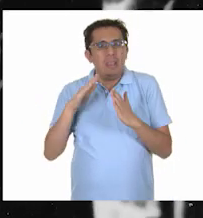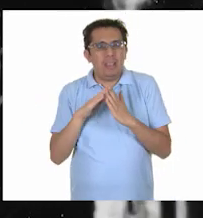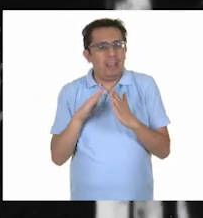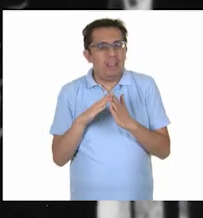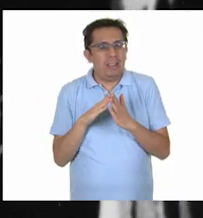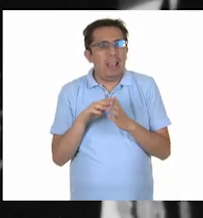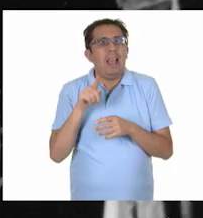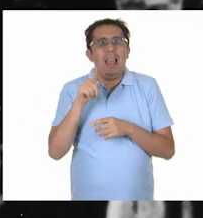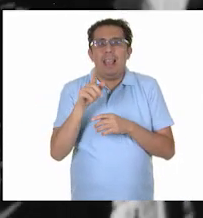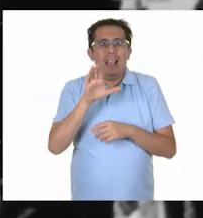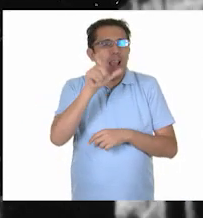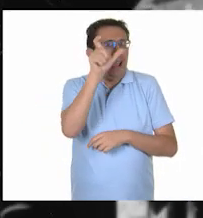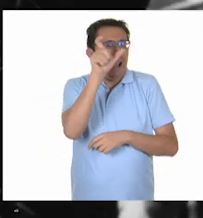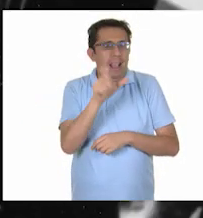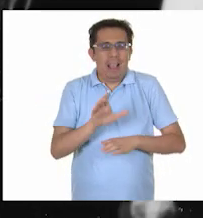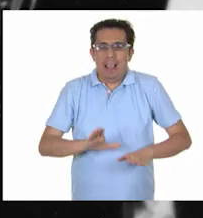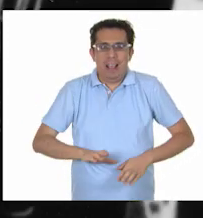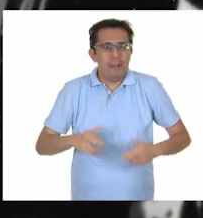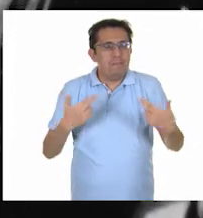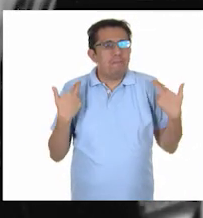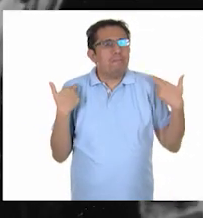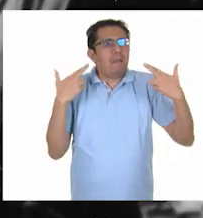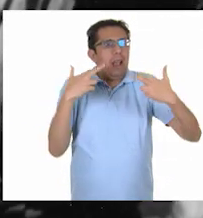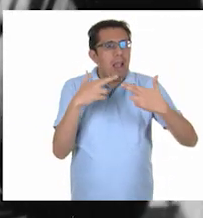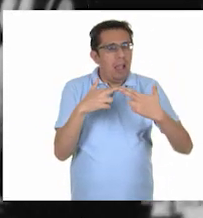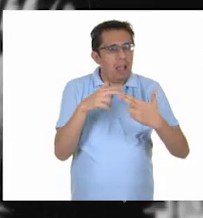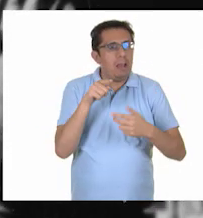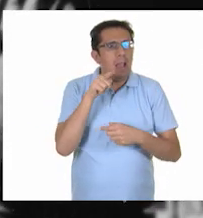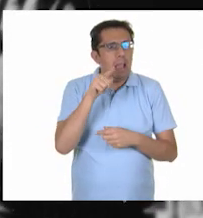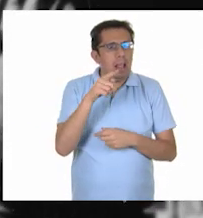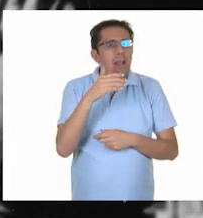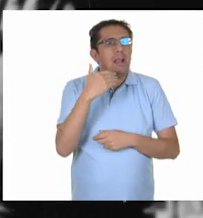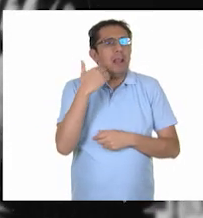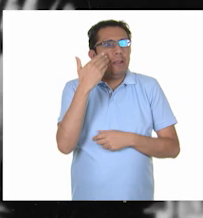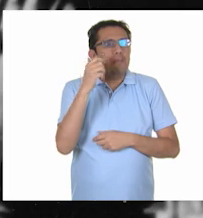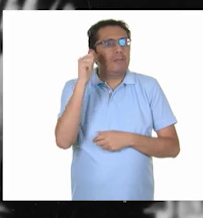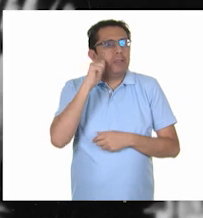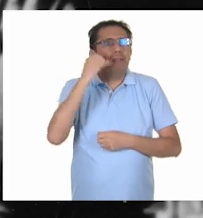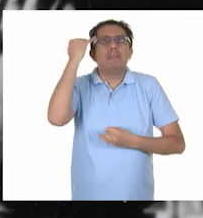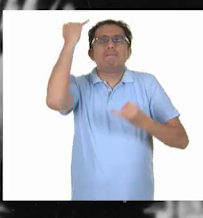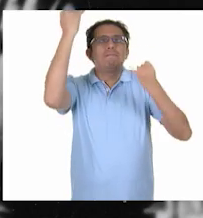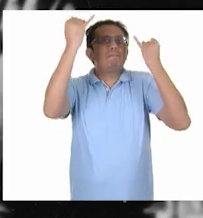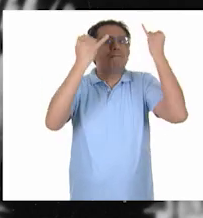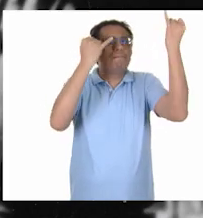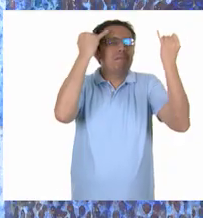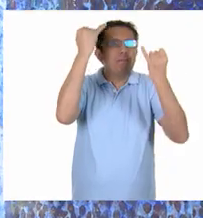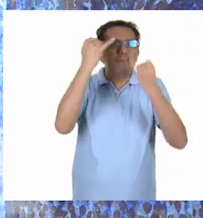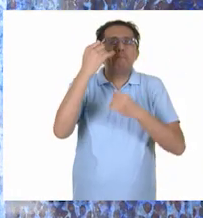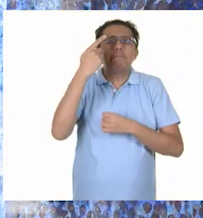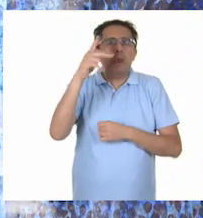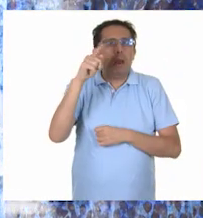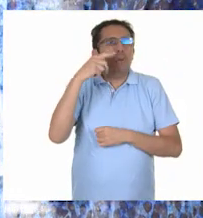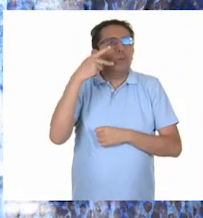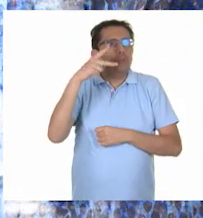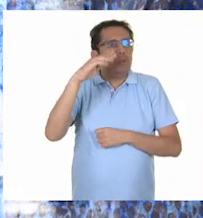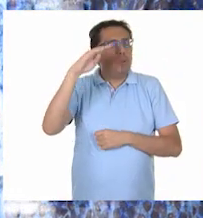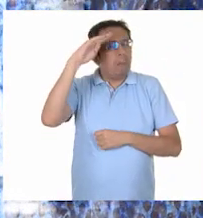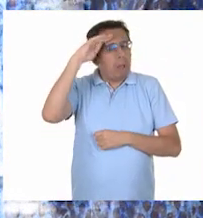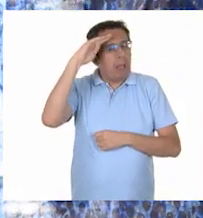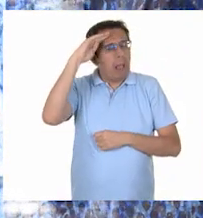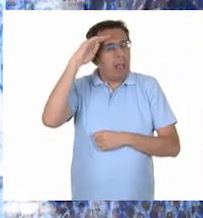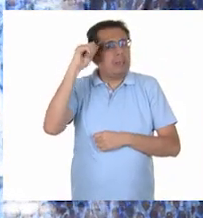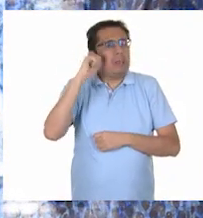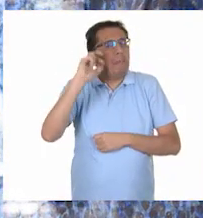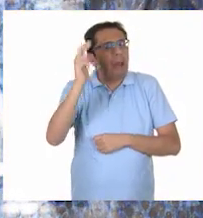Así era el maestro. Buscaba nuevos horizontes, pero su mente y sus sentidos se mantenían aquí, en las raíces de su